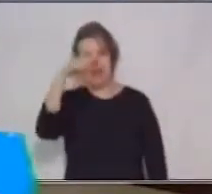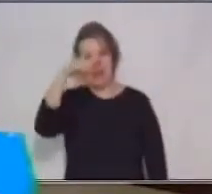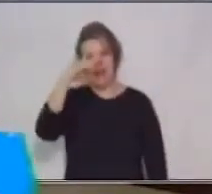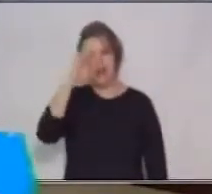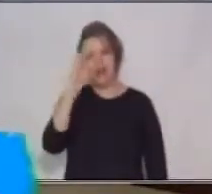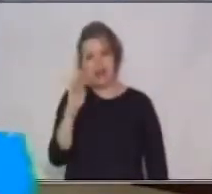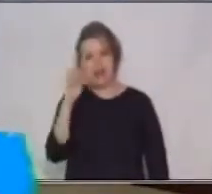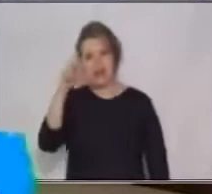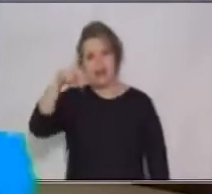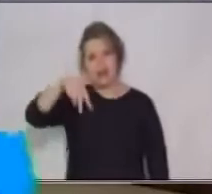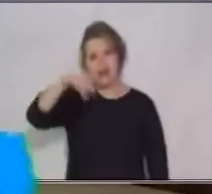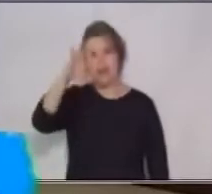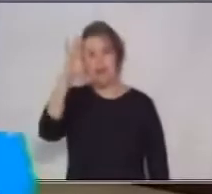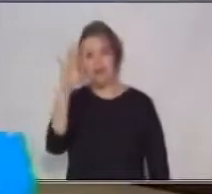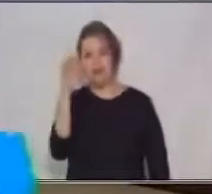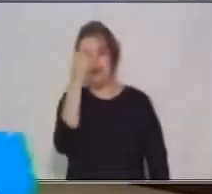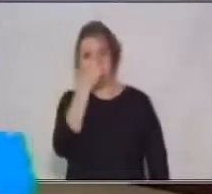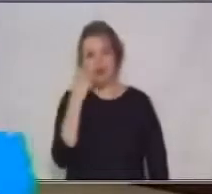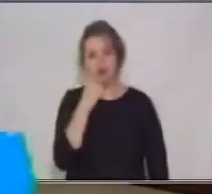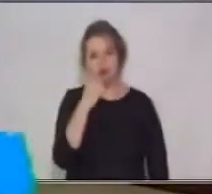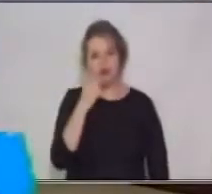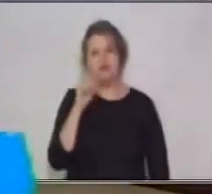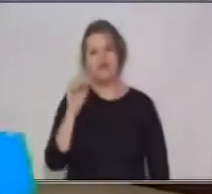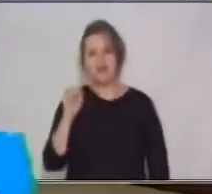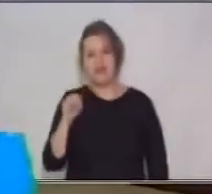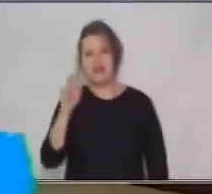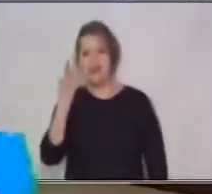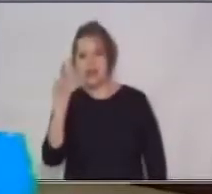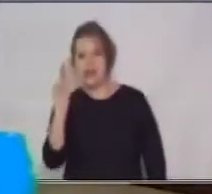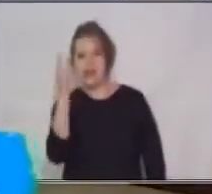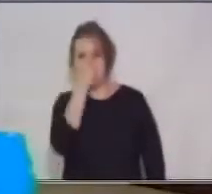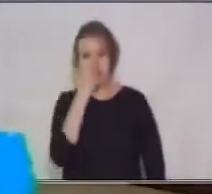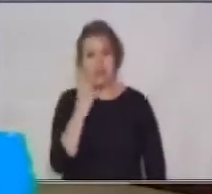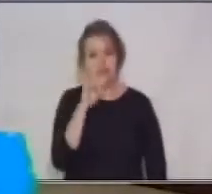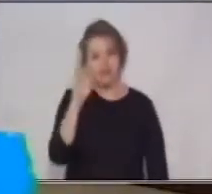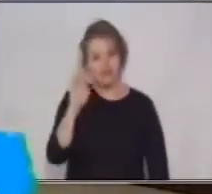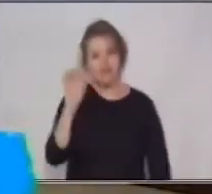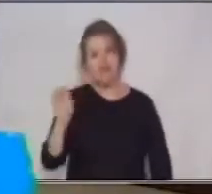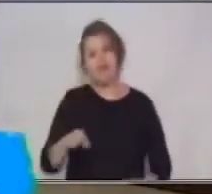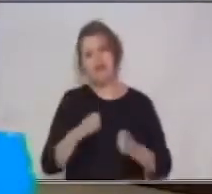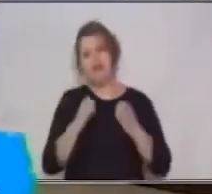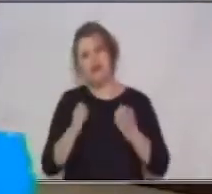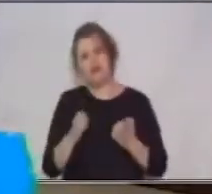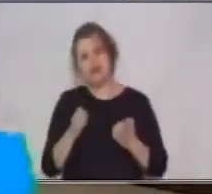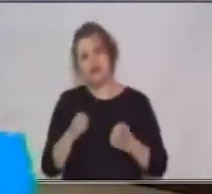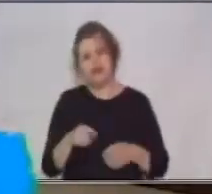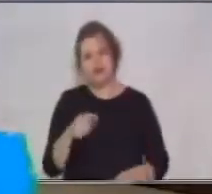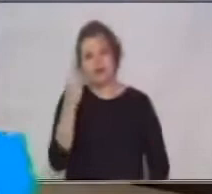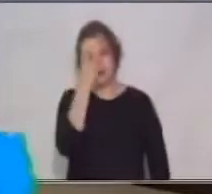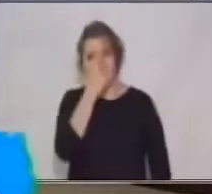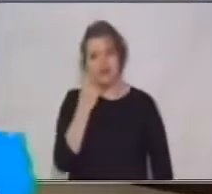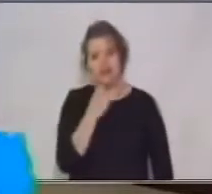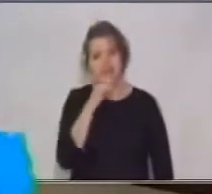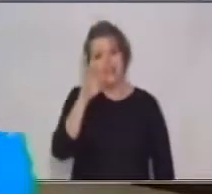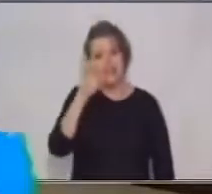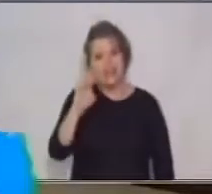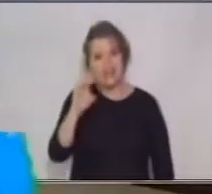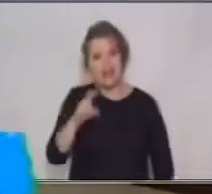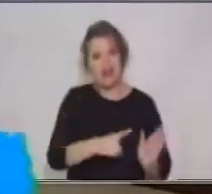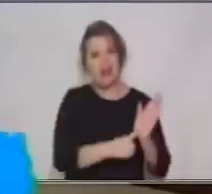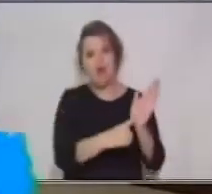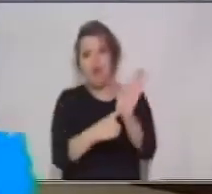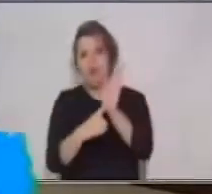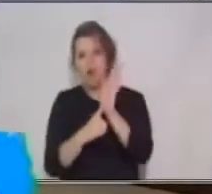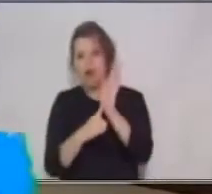Cuando nosotros identifiquemos, en este caso podemos identificar que existe este pronombre, se, es lo que nos puede identificar